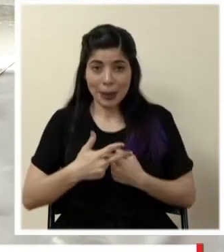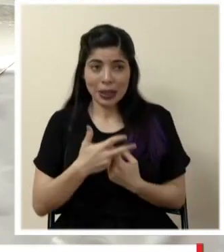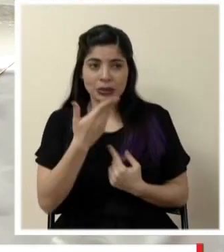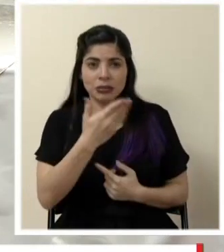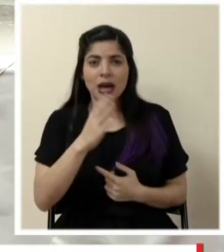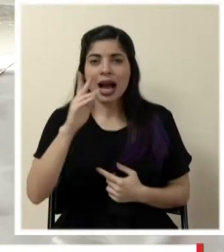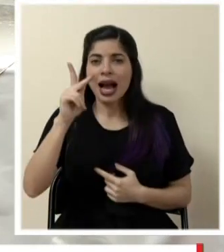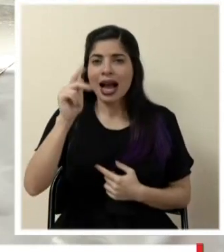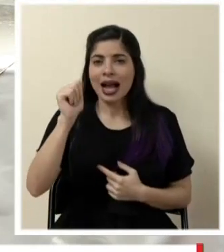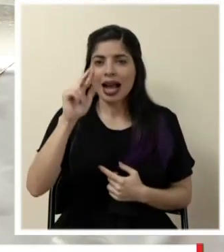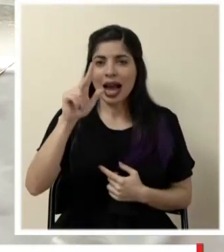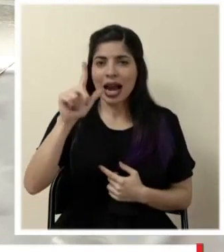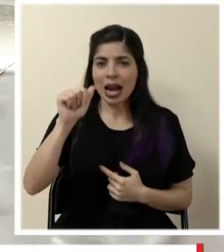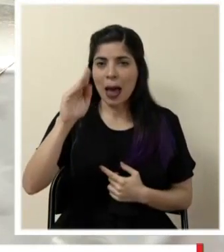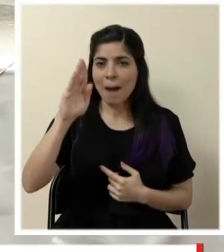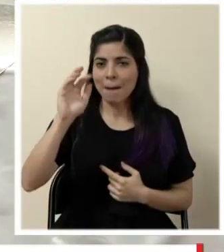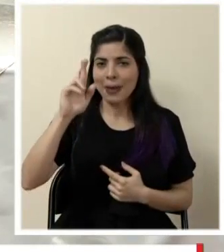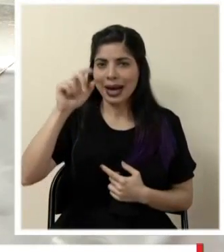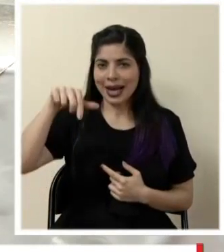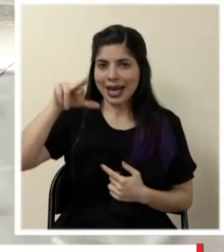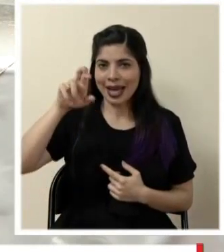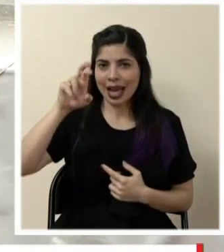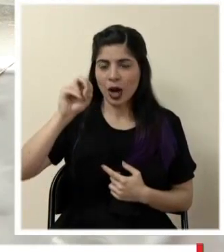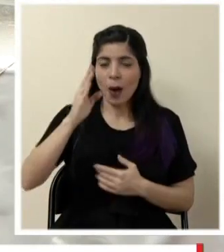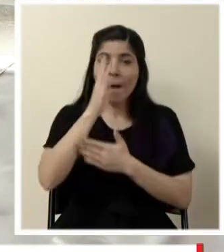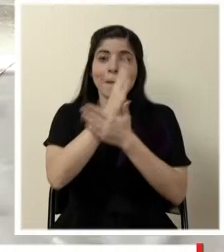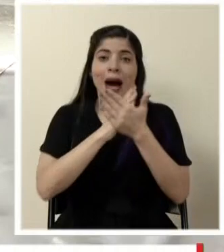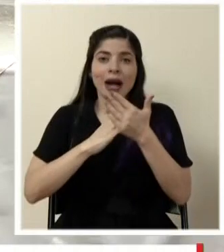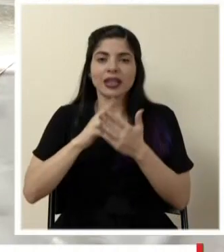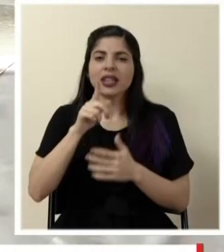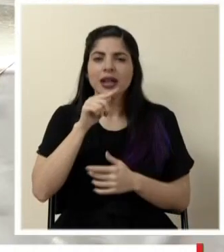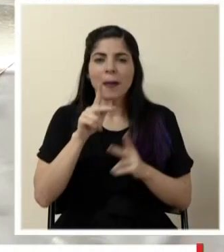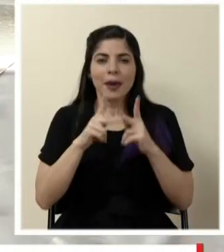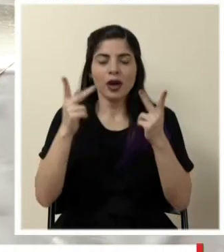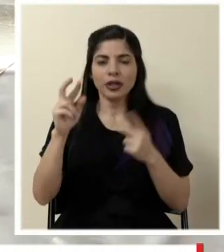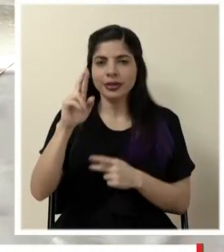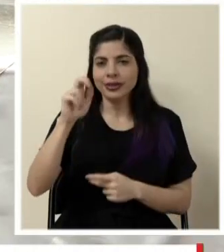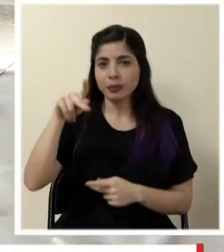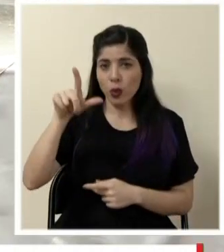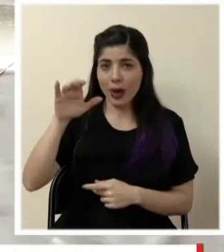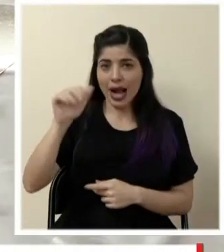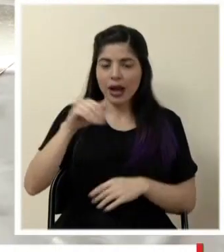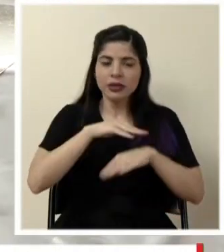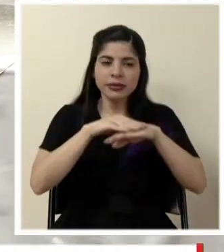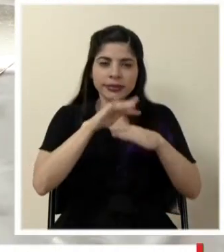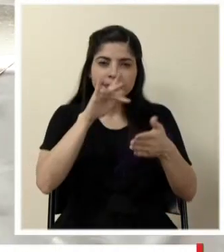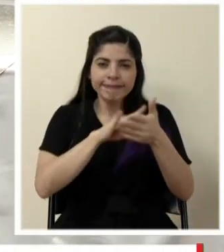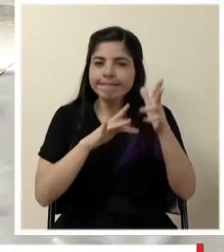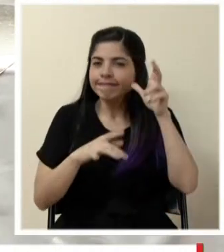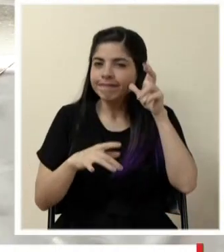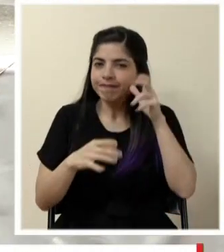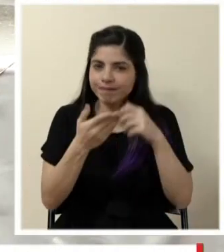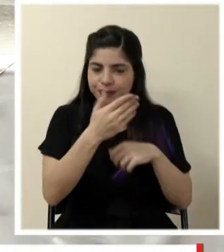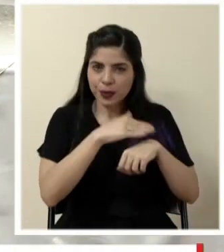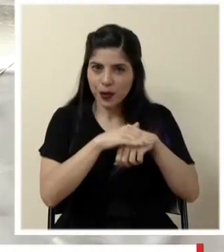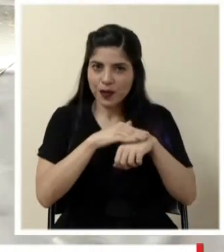con Carla Barquero de La República, a quien le pedimos por favor que active el micrófono para poderla escuchar.